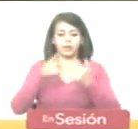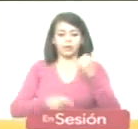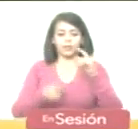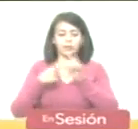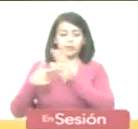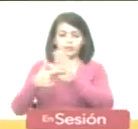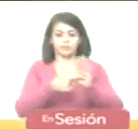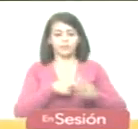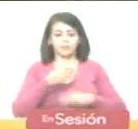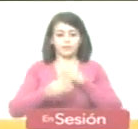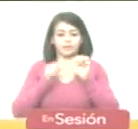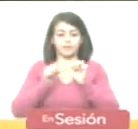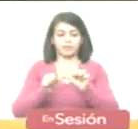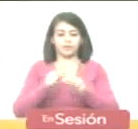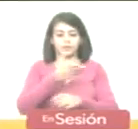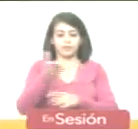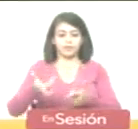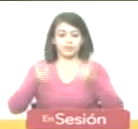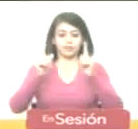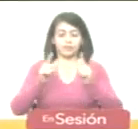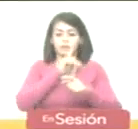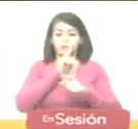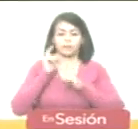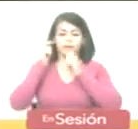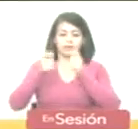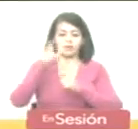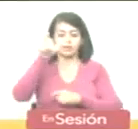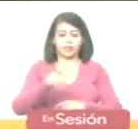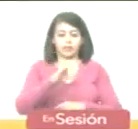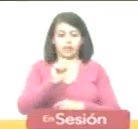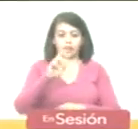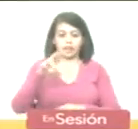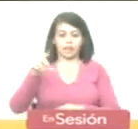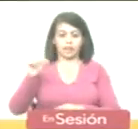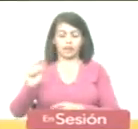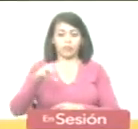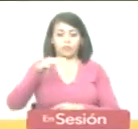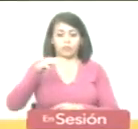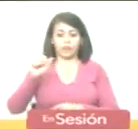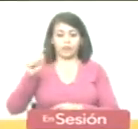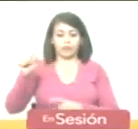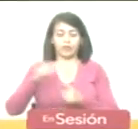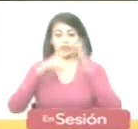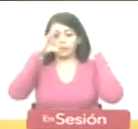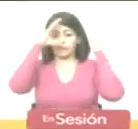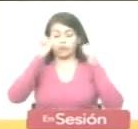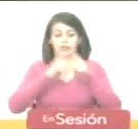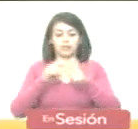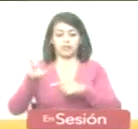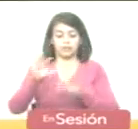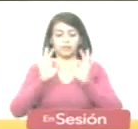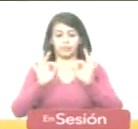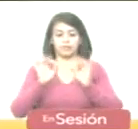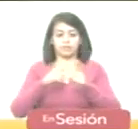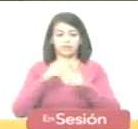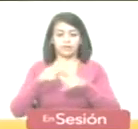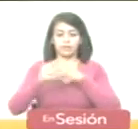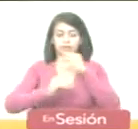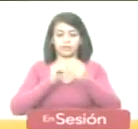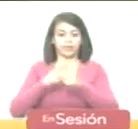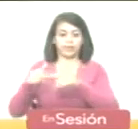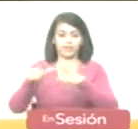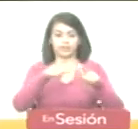Integración, mediante el cual autoriza el nombramiento del ciudadano Carlos José Mata Figueroa como embajador extraordinario y